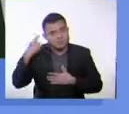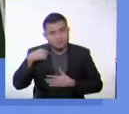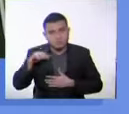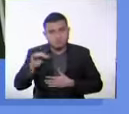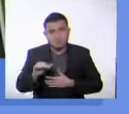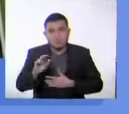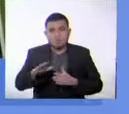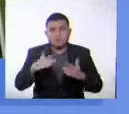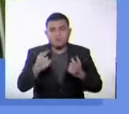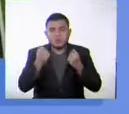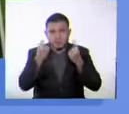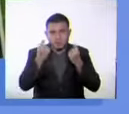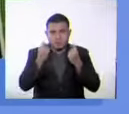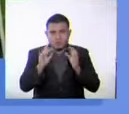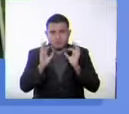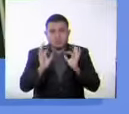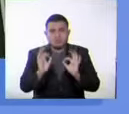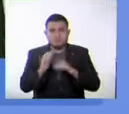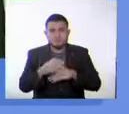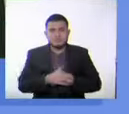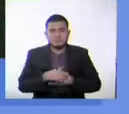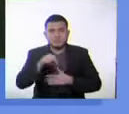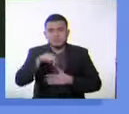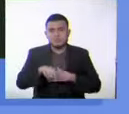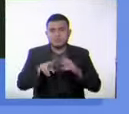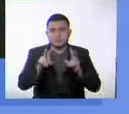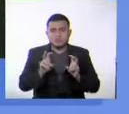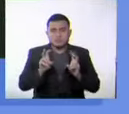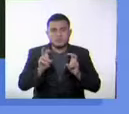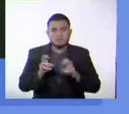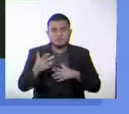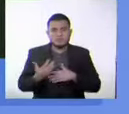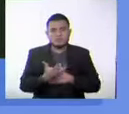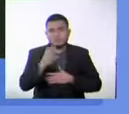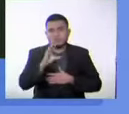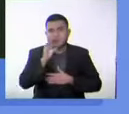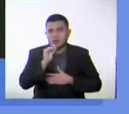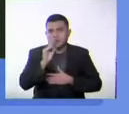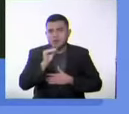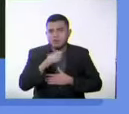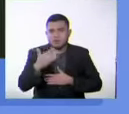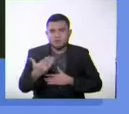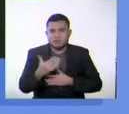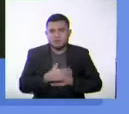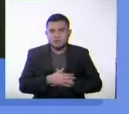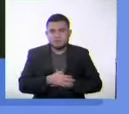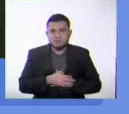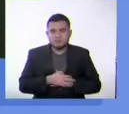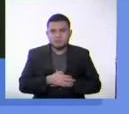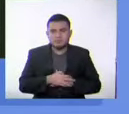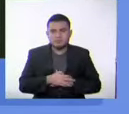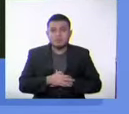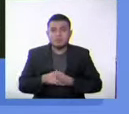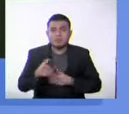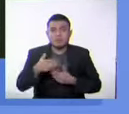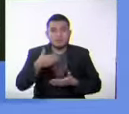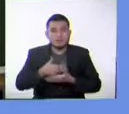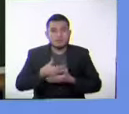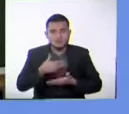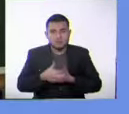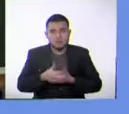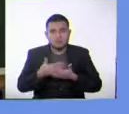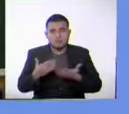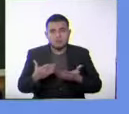mejor comprensión de este tema, vamos a hablar primeramente de lo que es el sexo. El sexo se determina desde